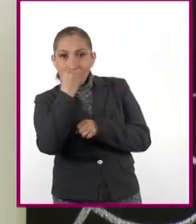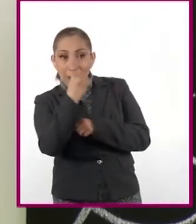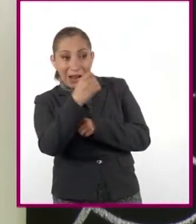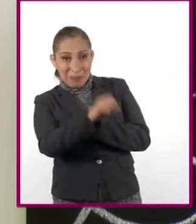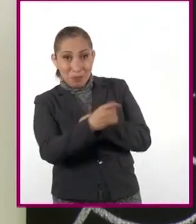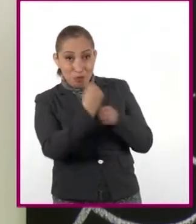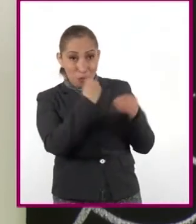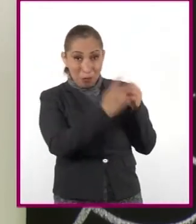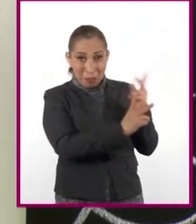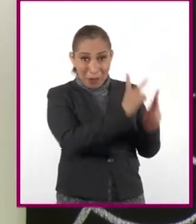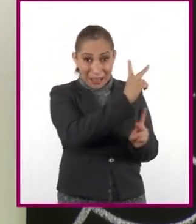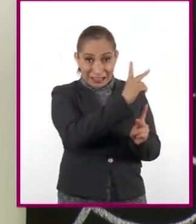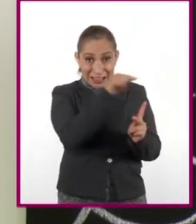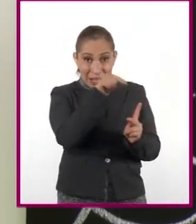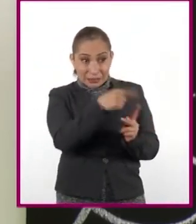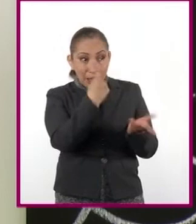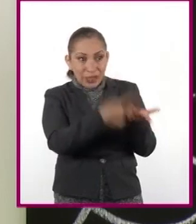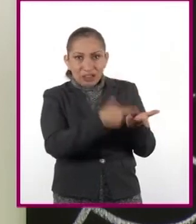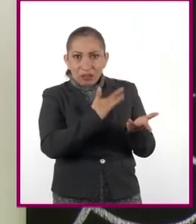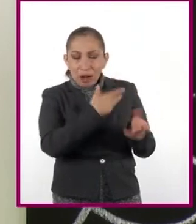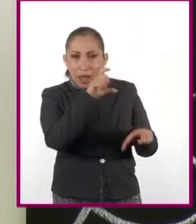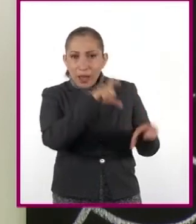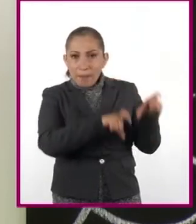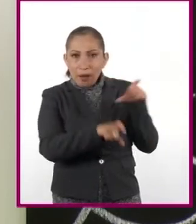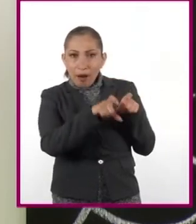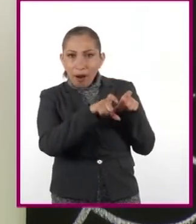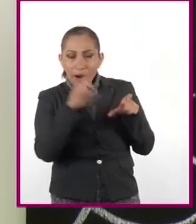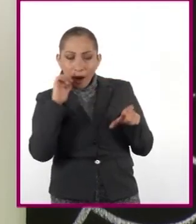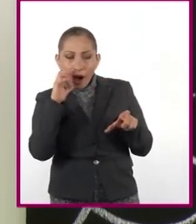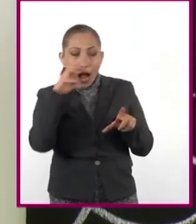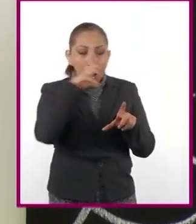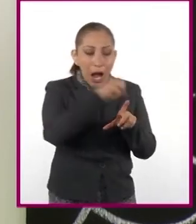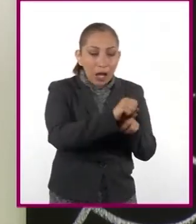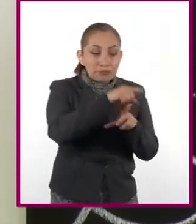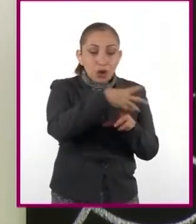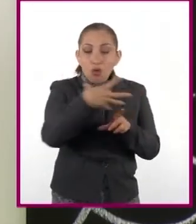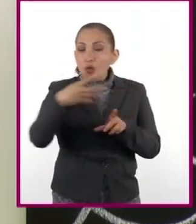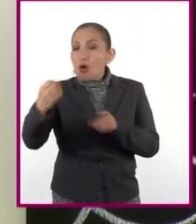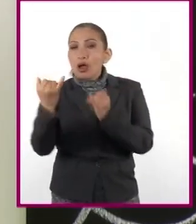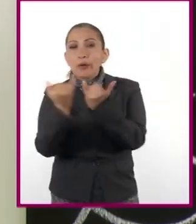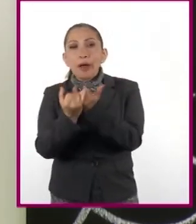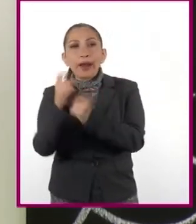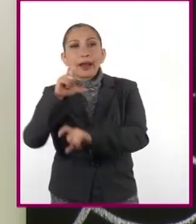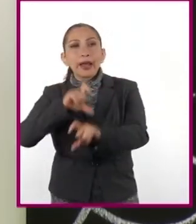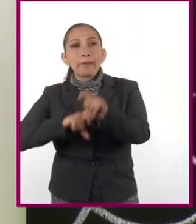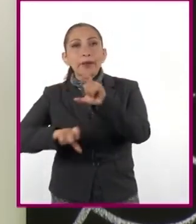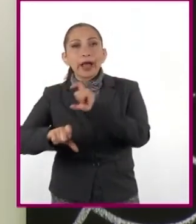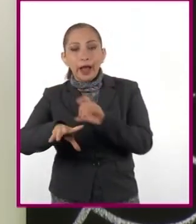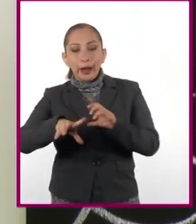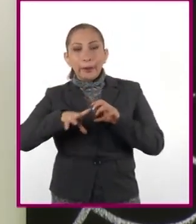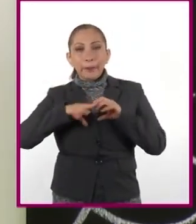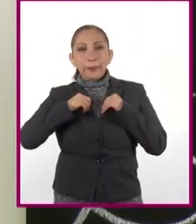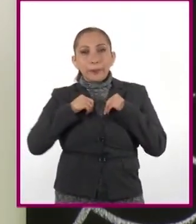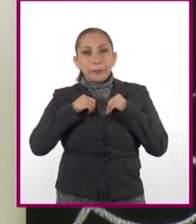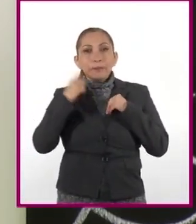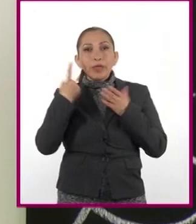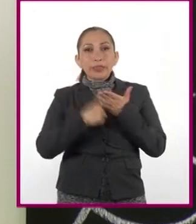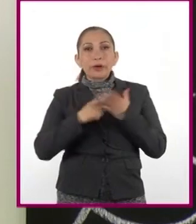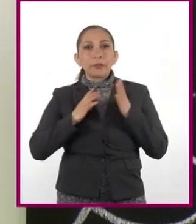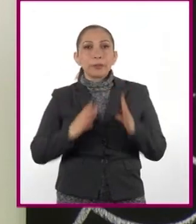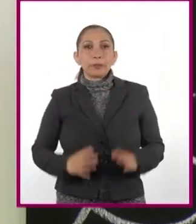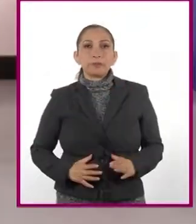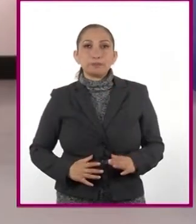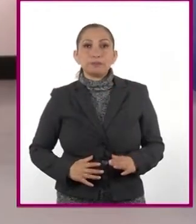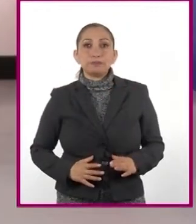animales con altos niveles de dichos elementos químicos, terminan con altos niveles de estas sustancias químicas dentro de su